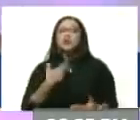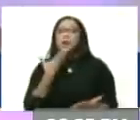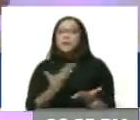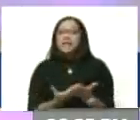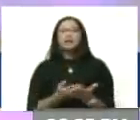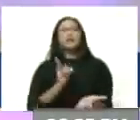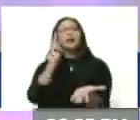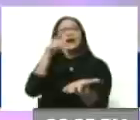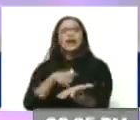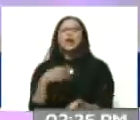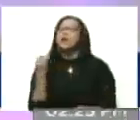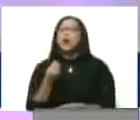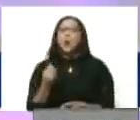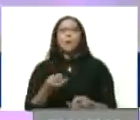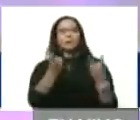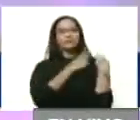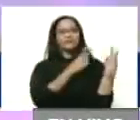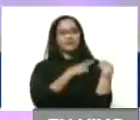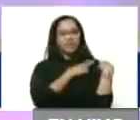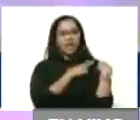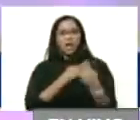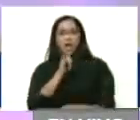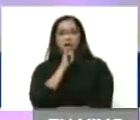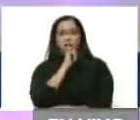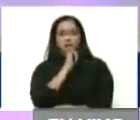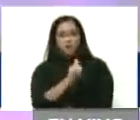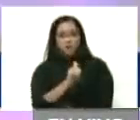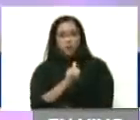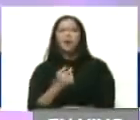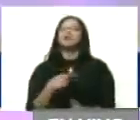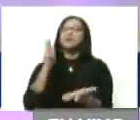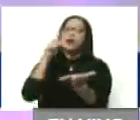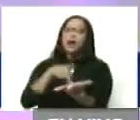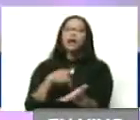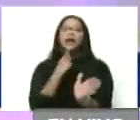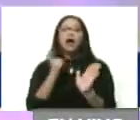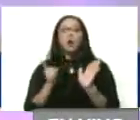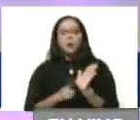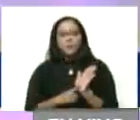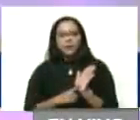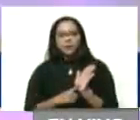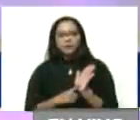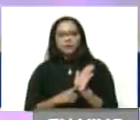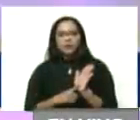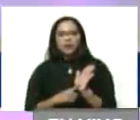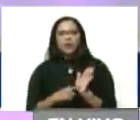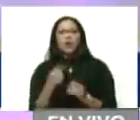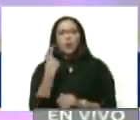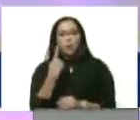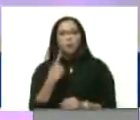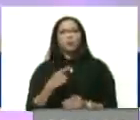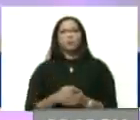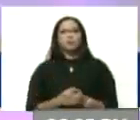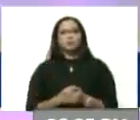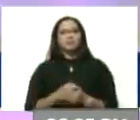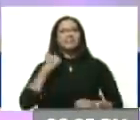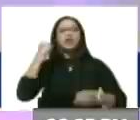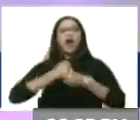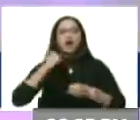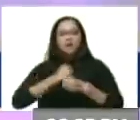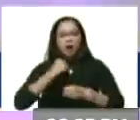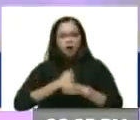para ir, como me corresponde, notificando para ir a cumplir una tarea, un trabajo